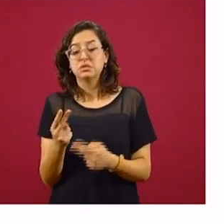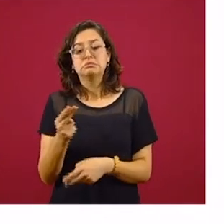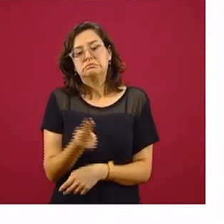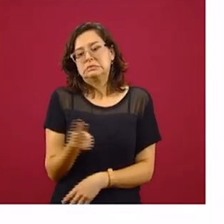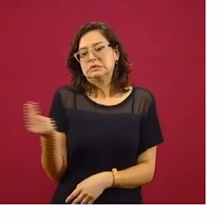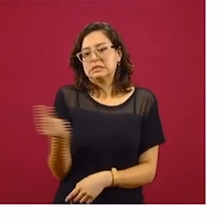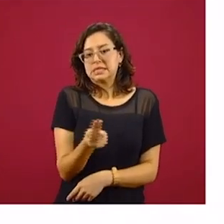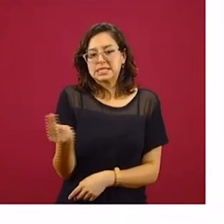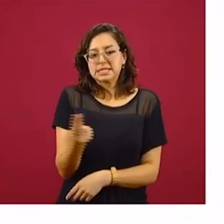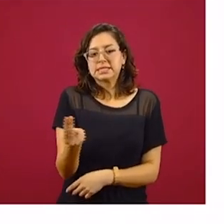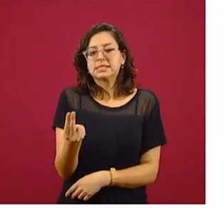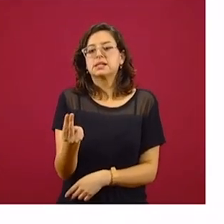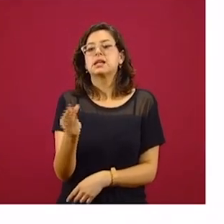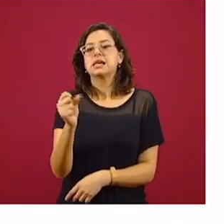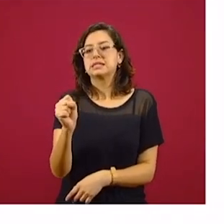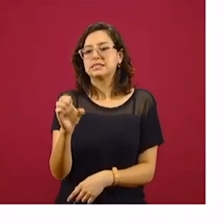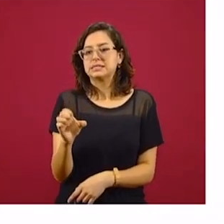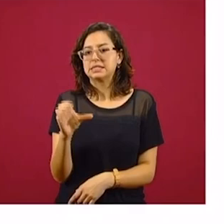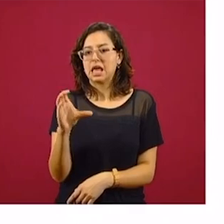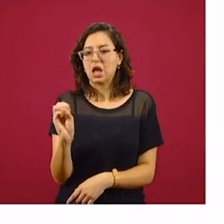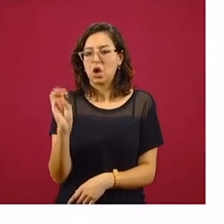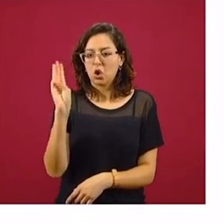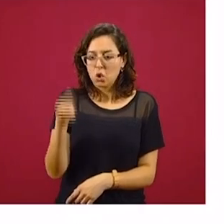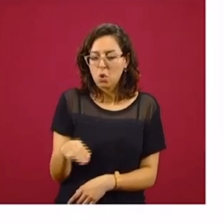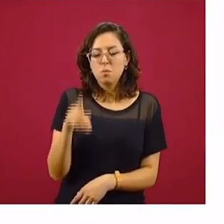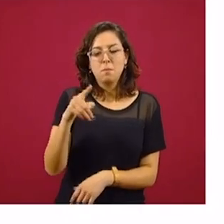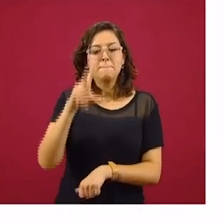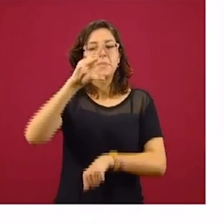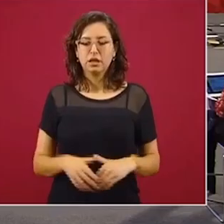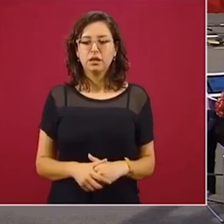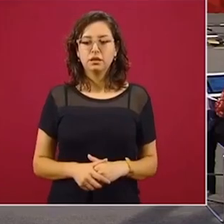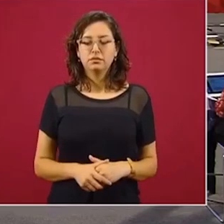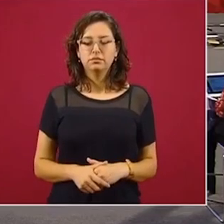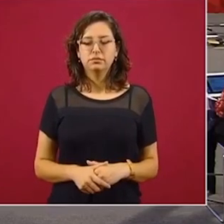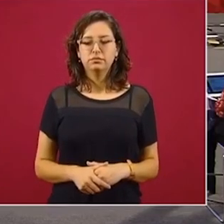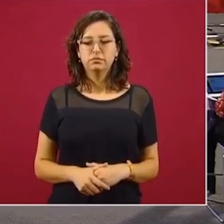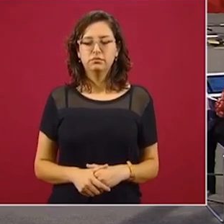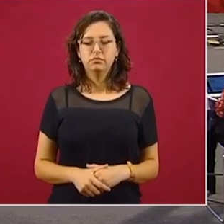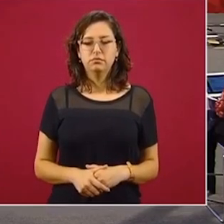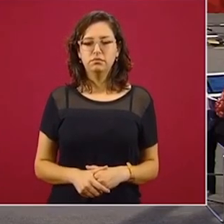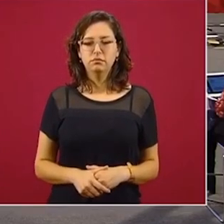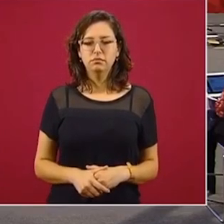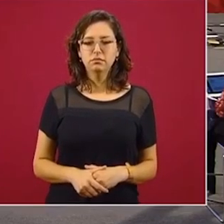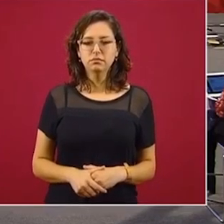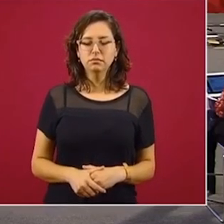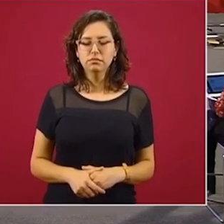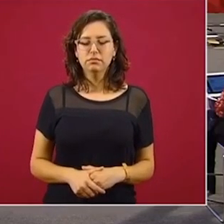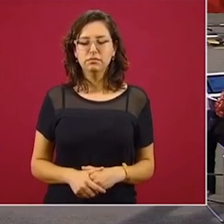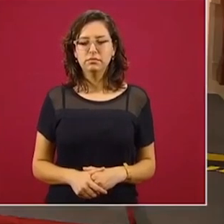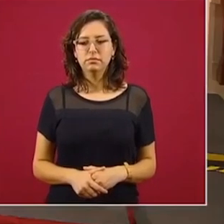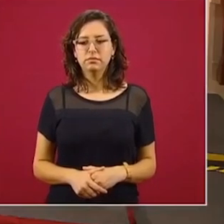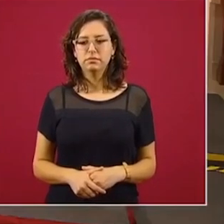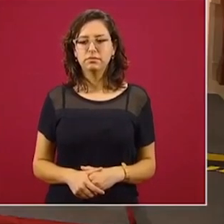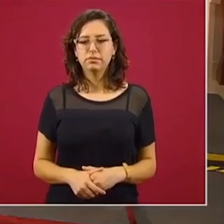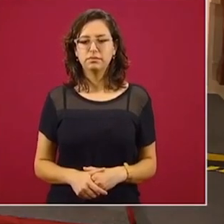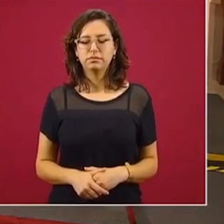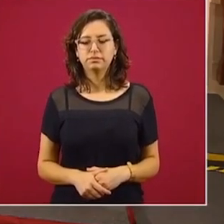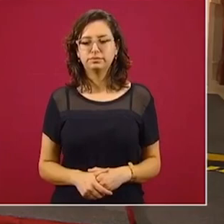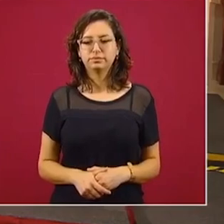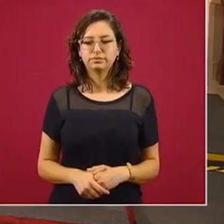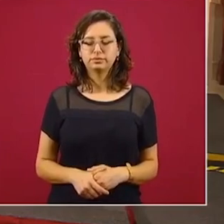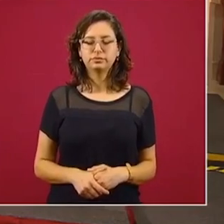del 11, tiene la atribución de autorizar ese nombre. ¿Qué beneficios tenemos